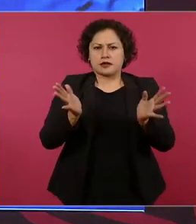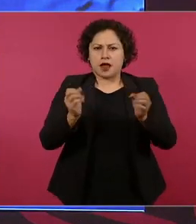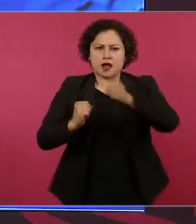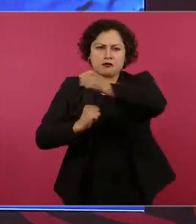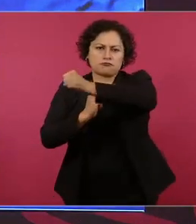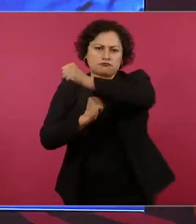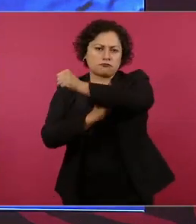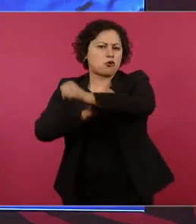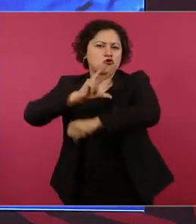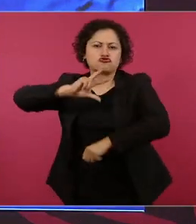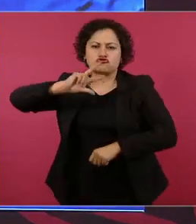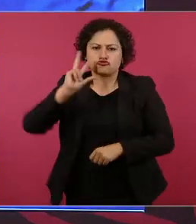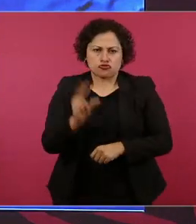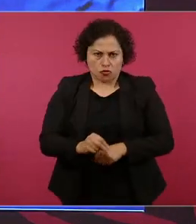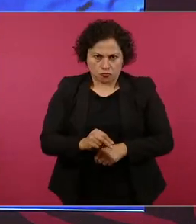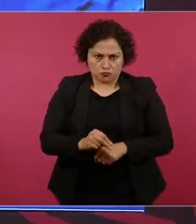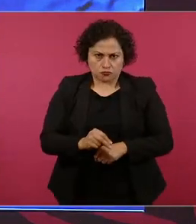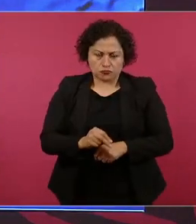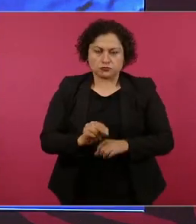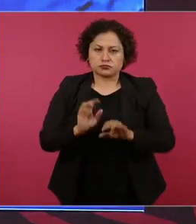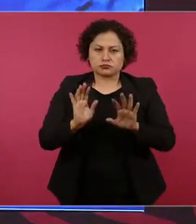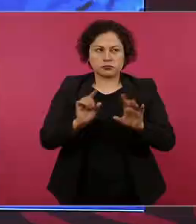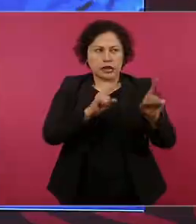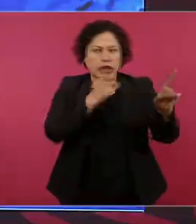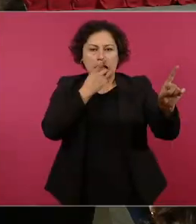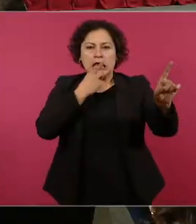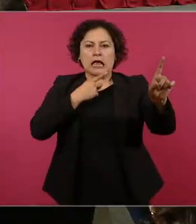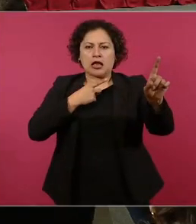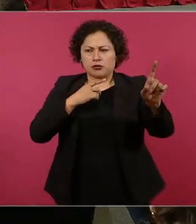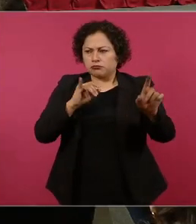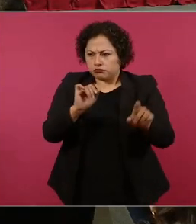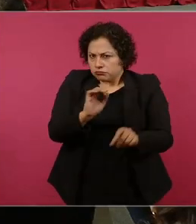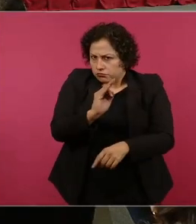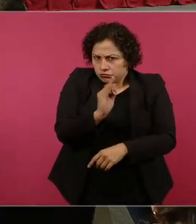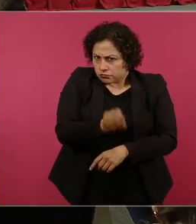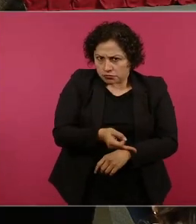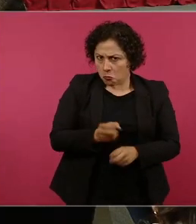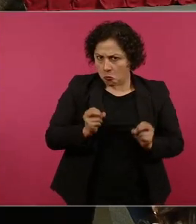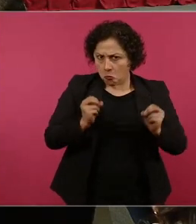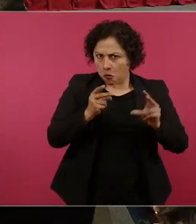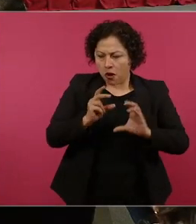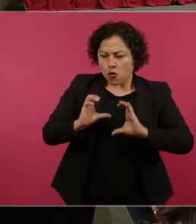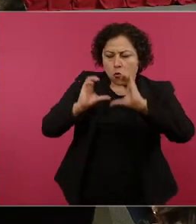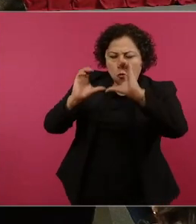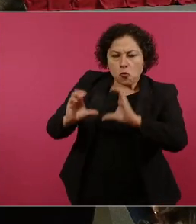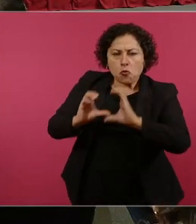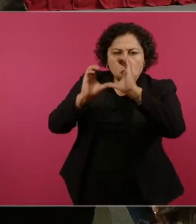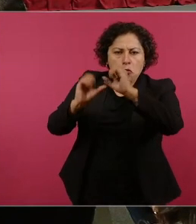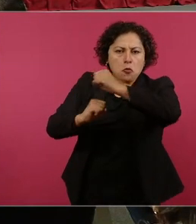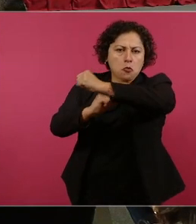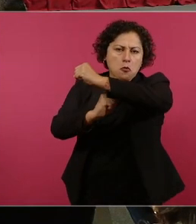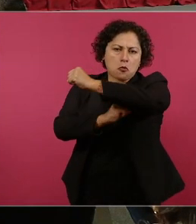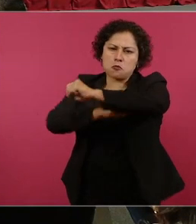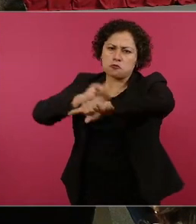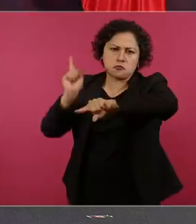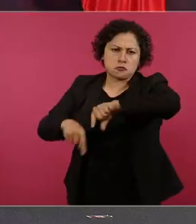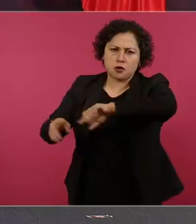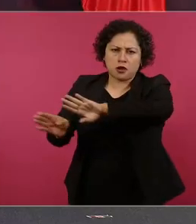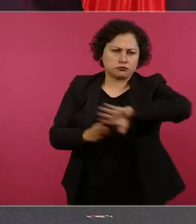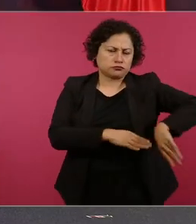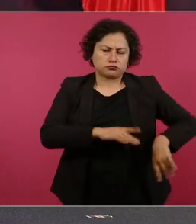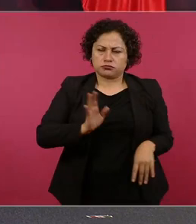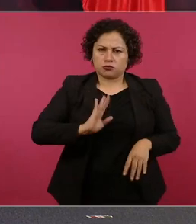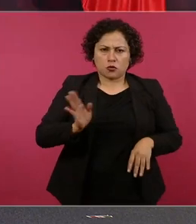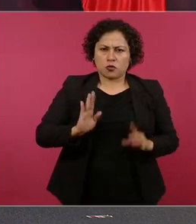dimos No vamos a cuidar esta eh zona y por